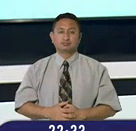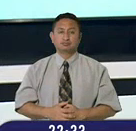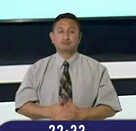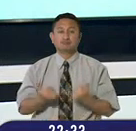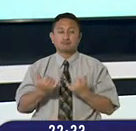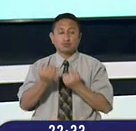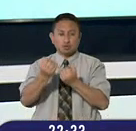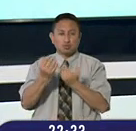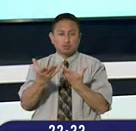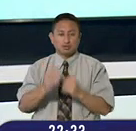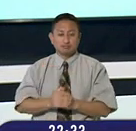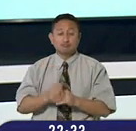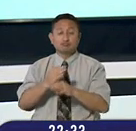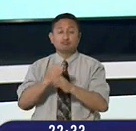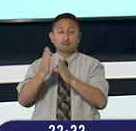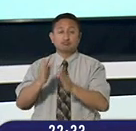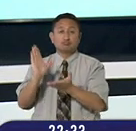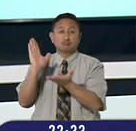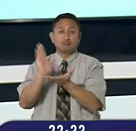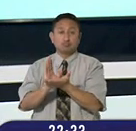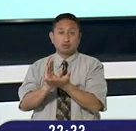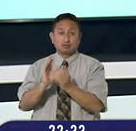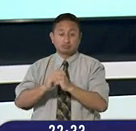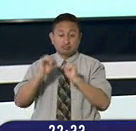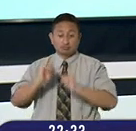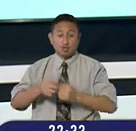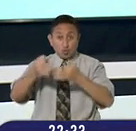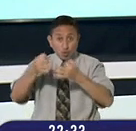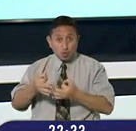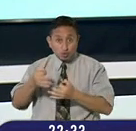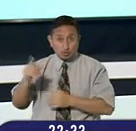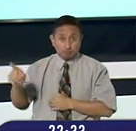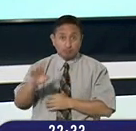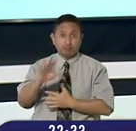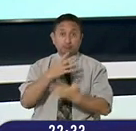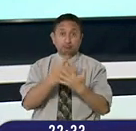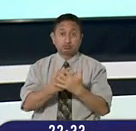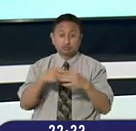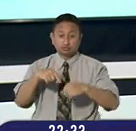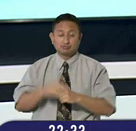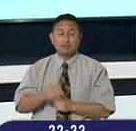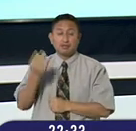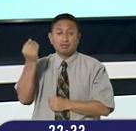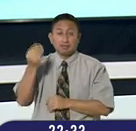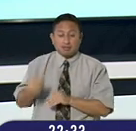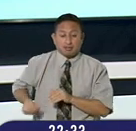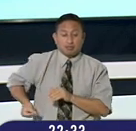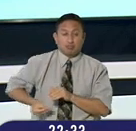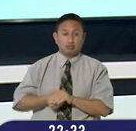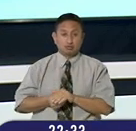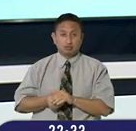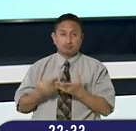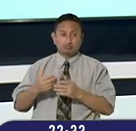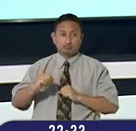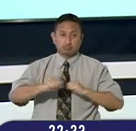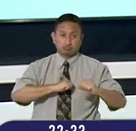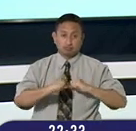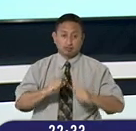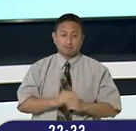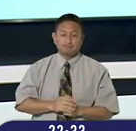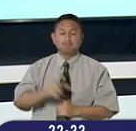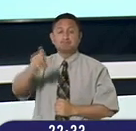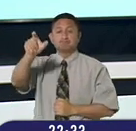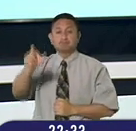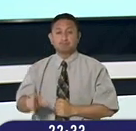Ahora les contamos que un funcionario del IES fue detenido en delito flagrante cuando recibía dinero para agilizar un trámite. La